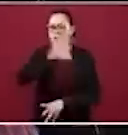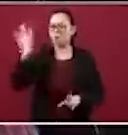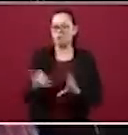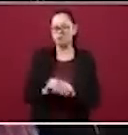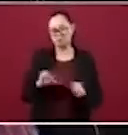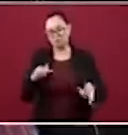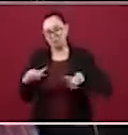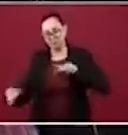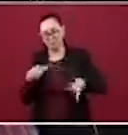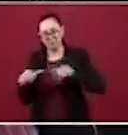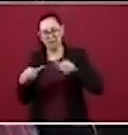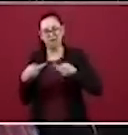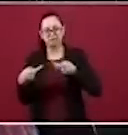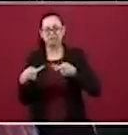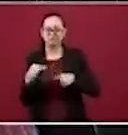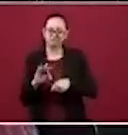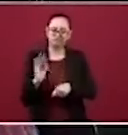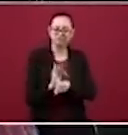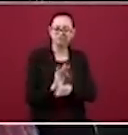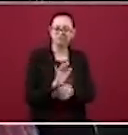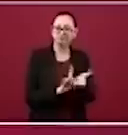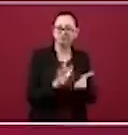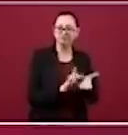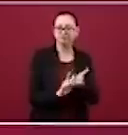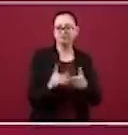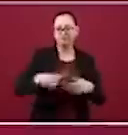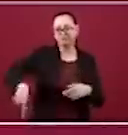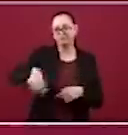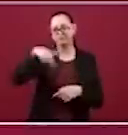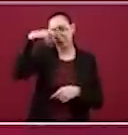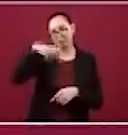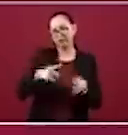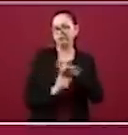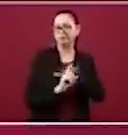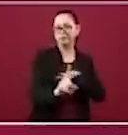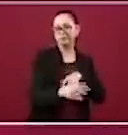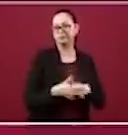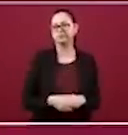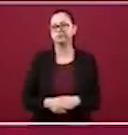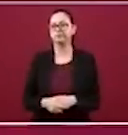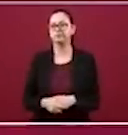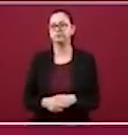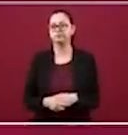de defensa y de protección a migrantes mexicanos.